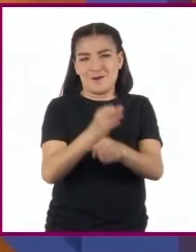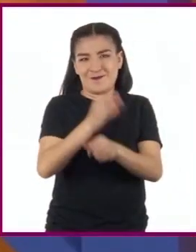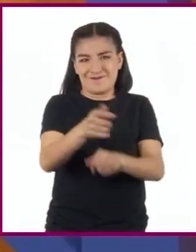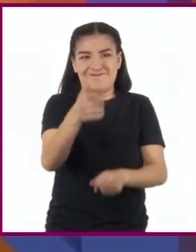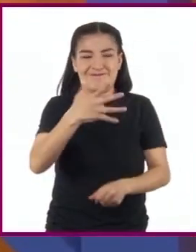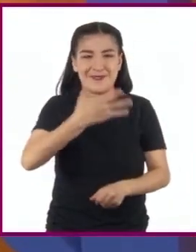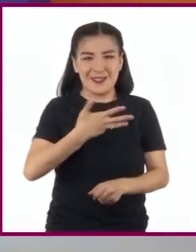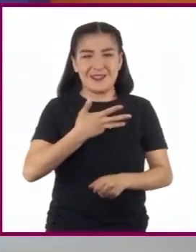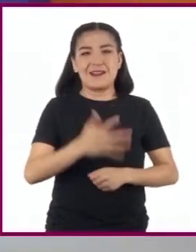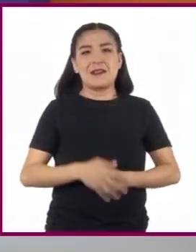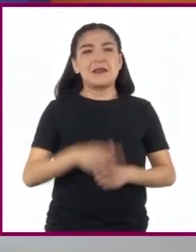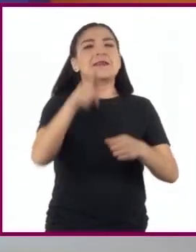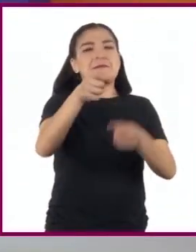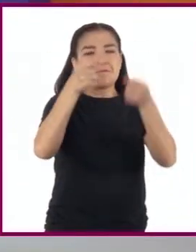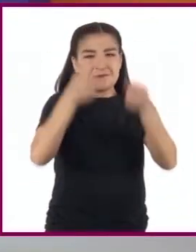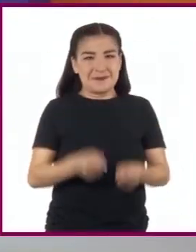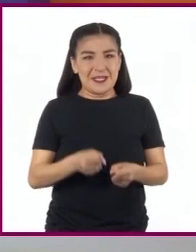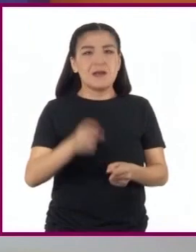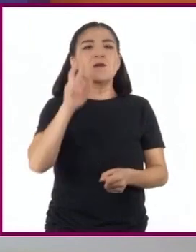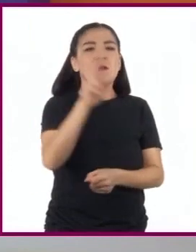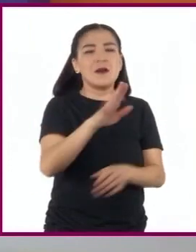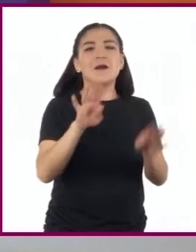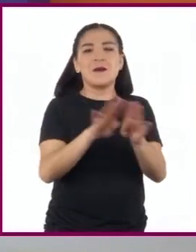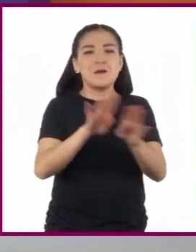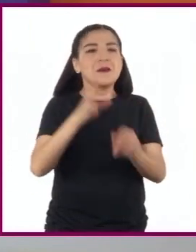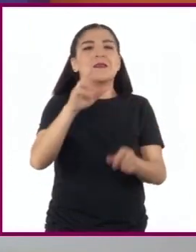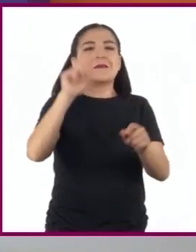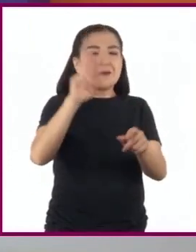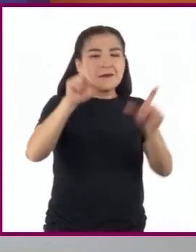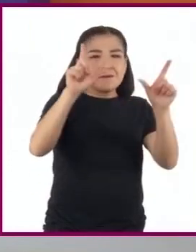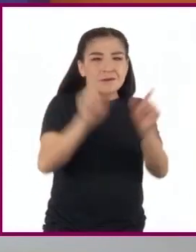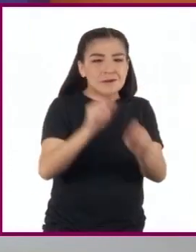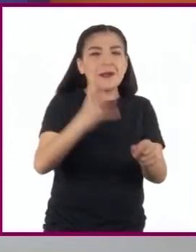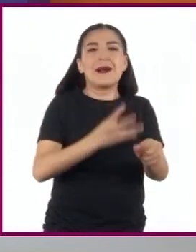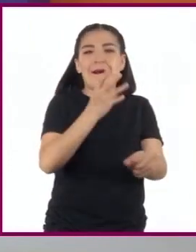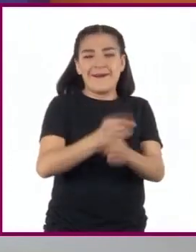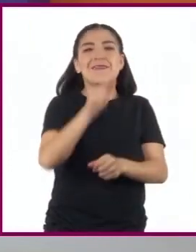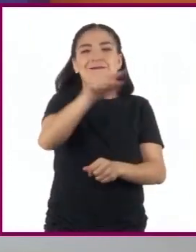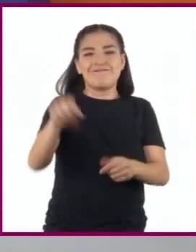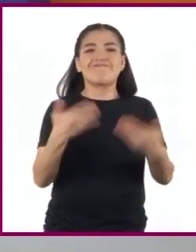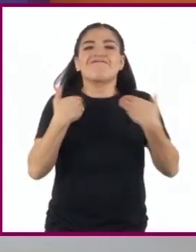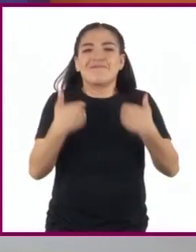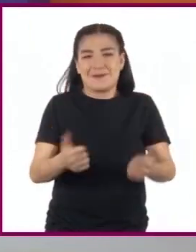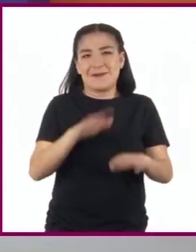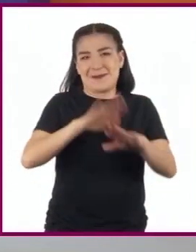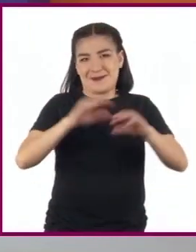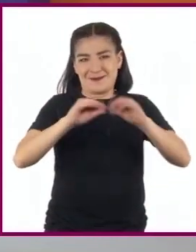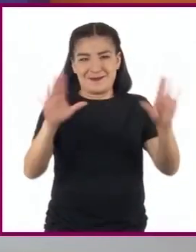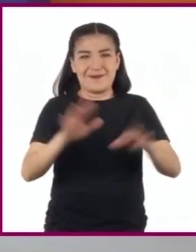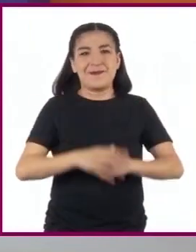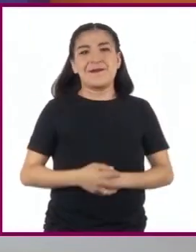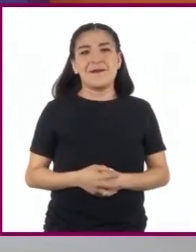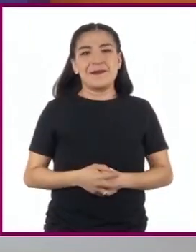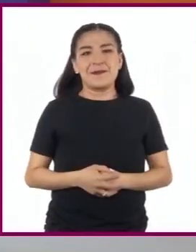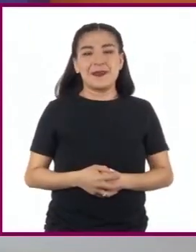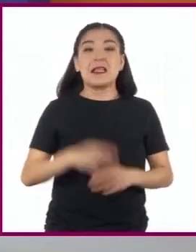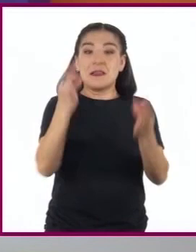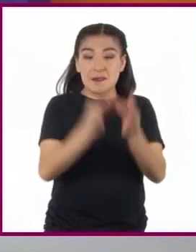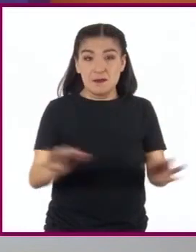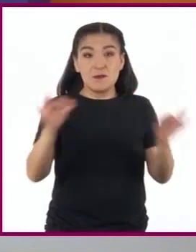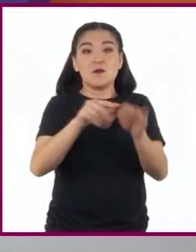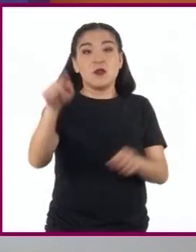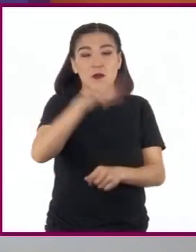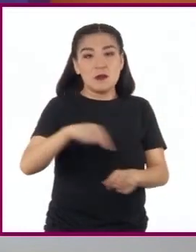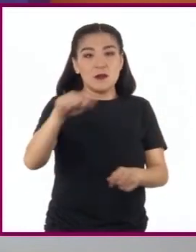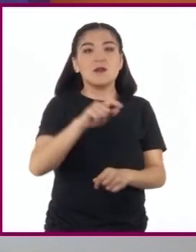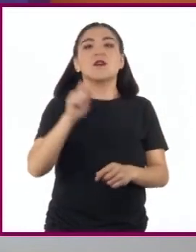respecto. Seguramente podrán resolverlas conforme consoliden este aprendizaje esperado. Es importante